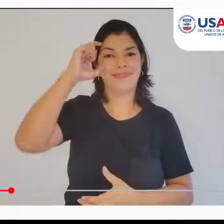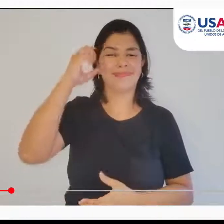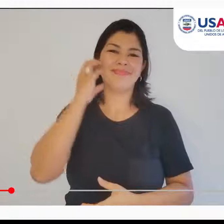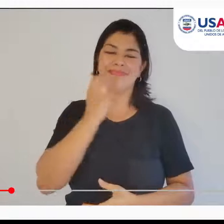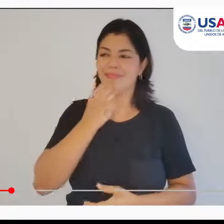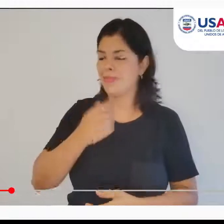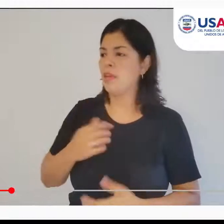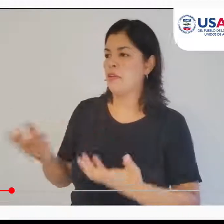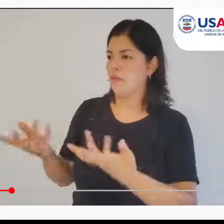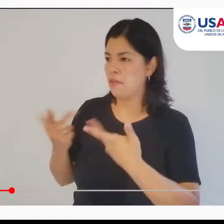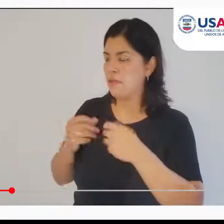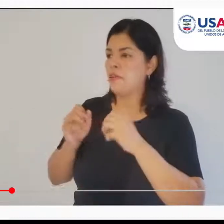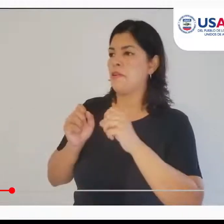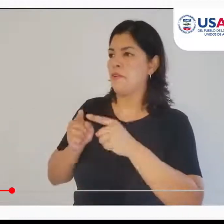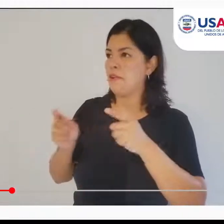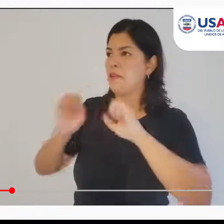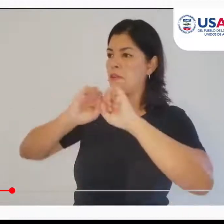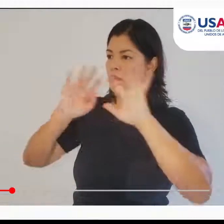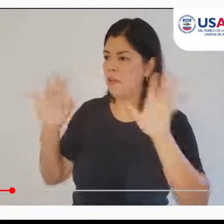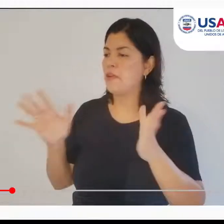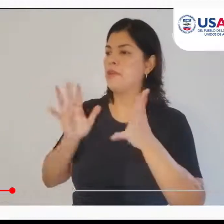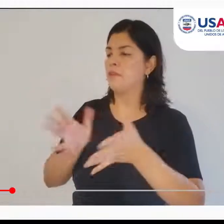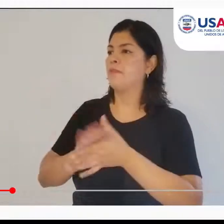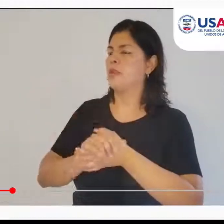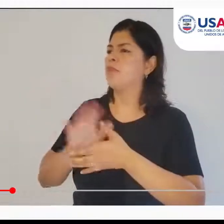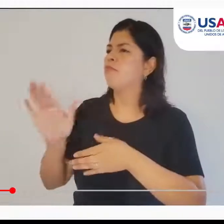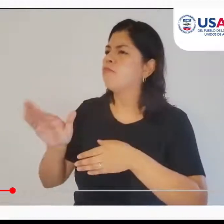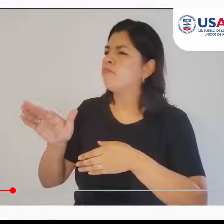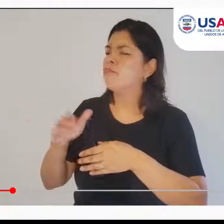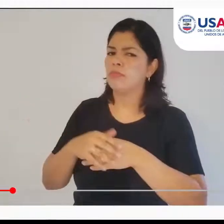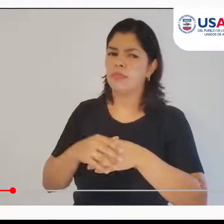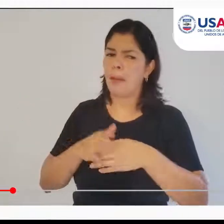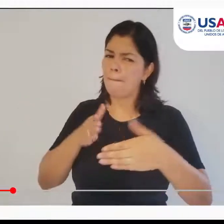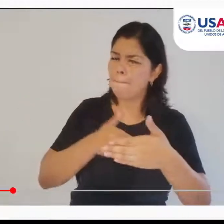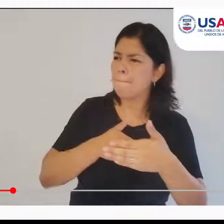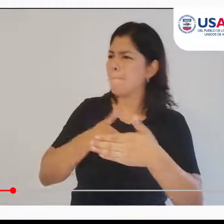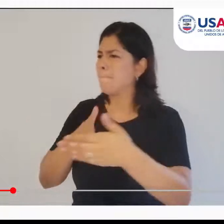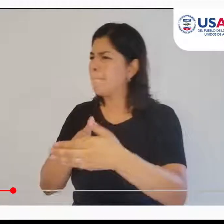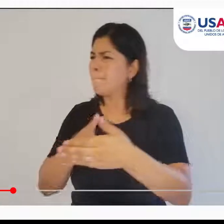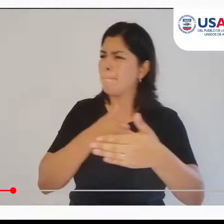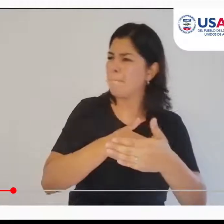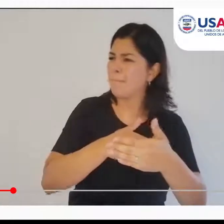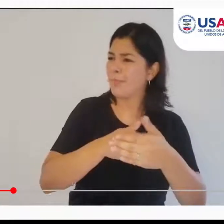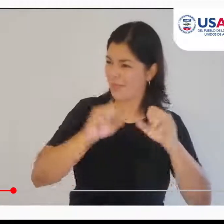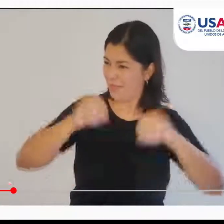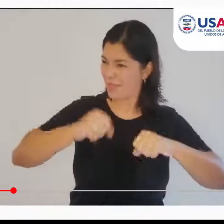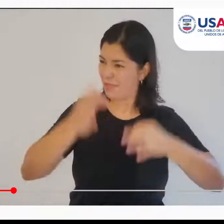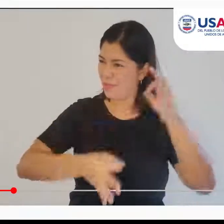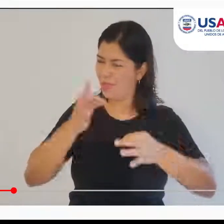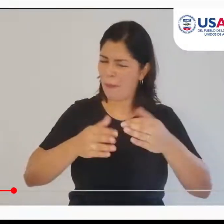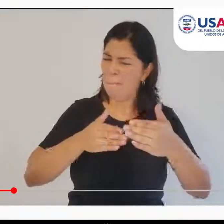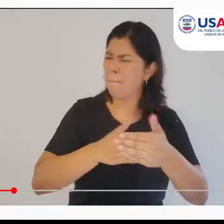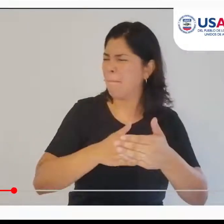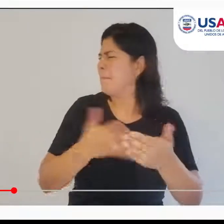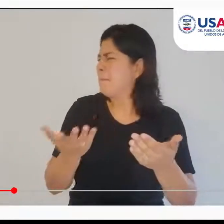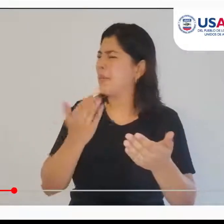dieran ejemplos de cuáles son las mayores dificultades que se presentan en torno a este tema de la